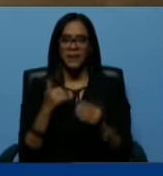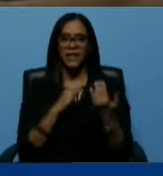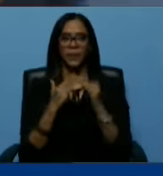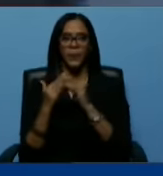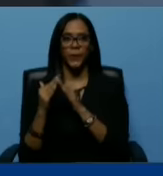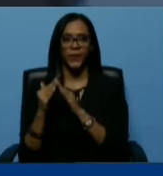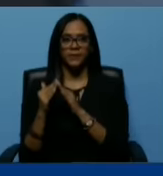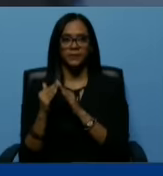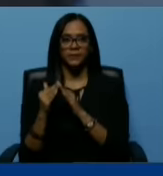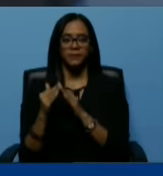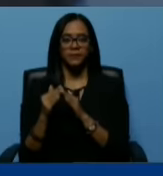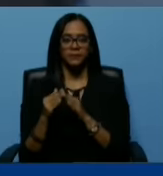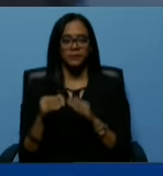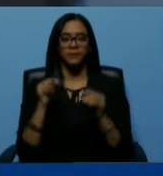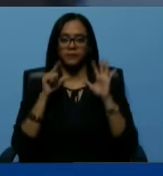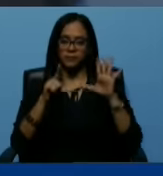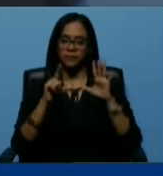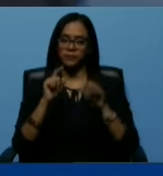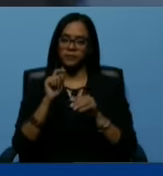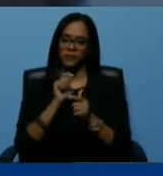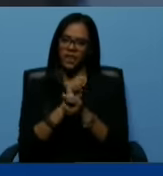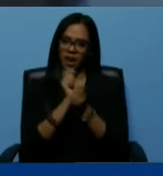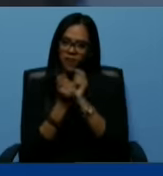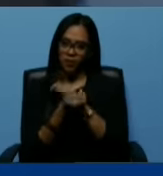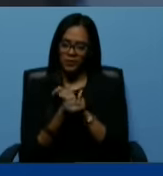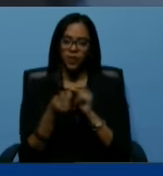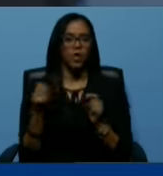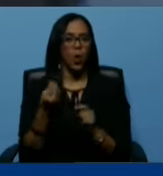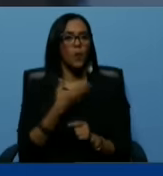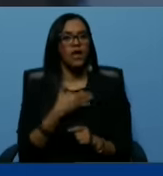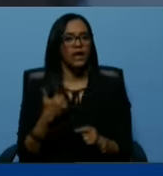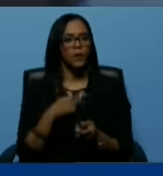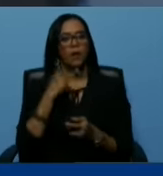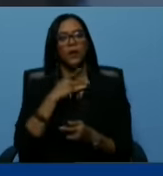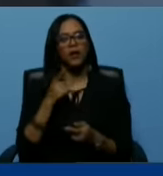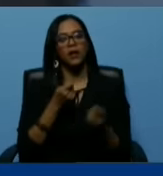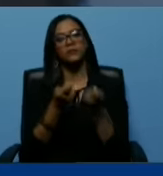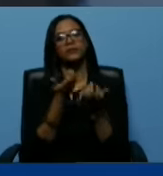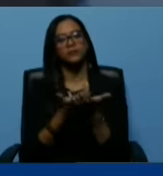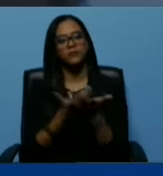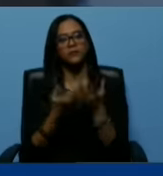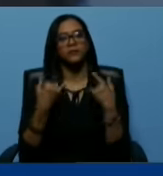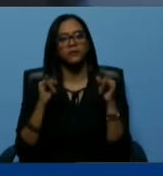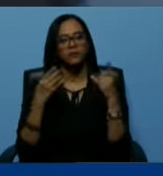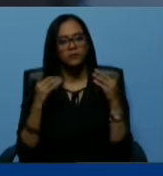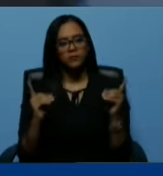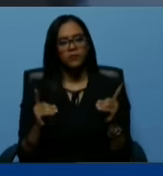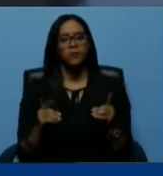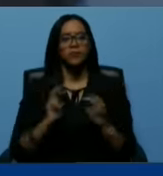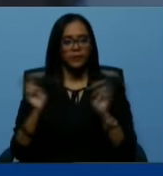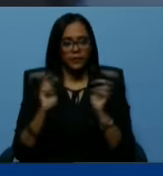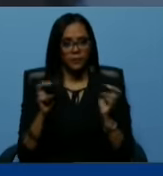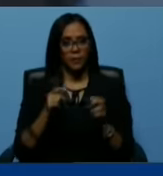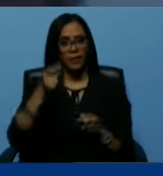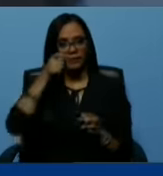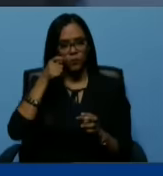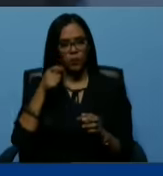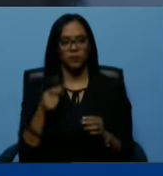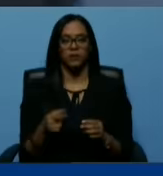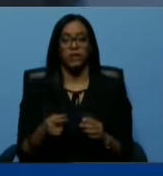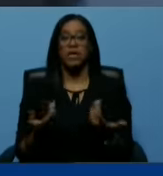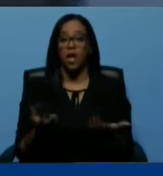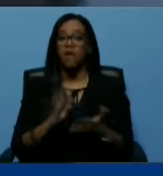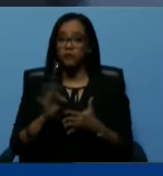plazo en esas siete transformaciones? ¿Cómo la queremos en lo político, en lo económico, en la independencia, en los temas de seguridad? Y que